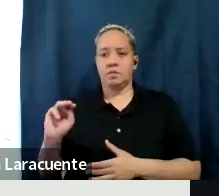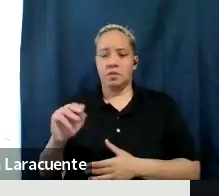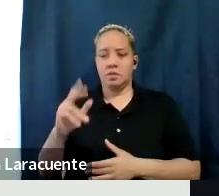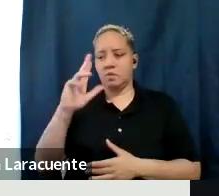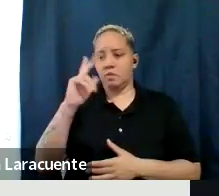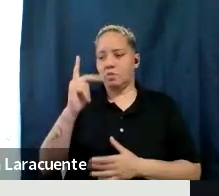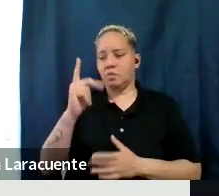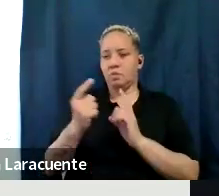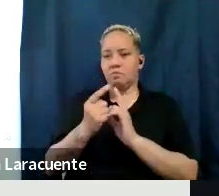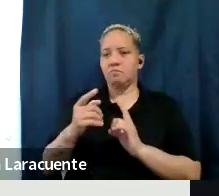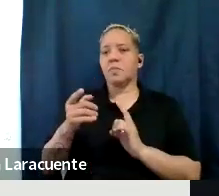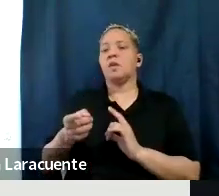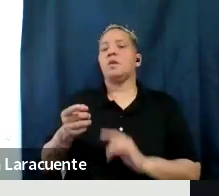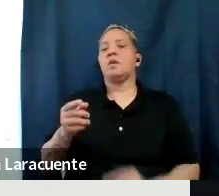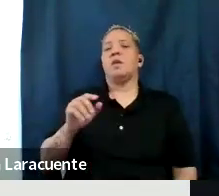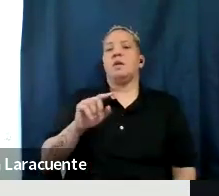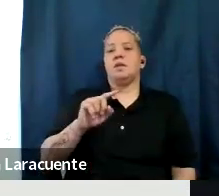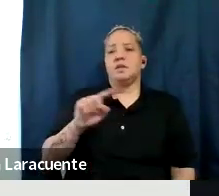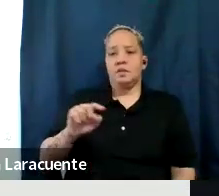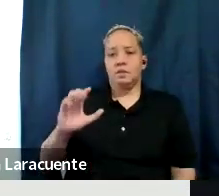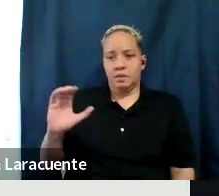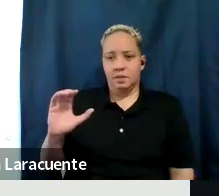a Zenobia Camprubí, eh,